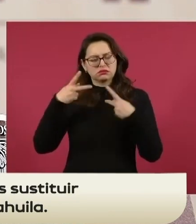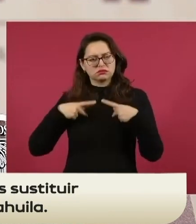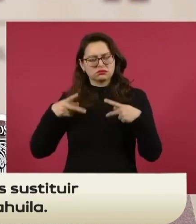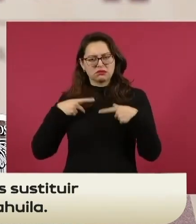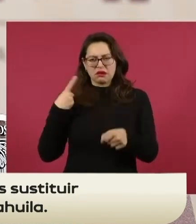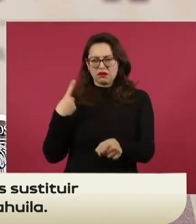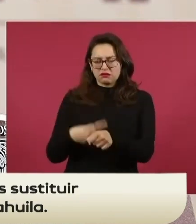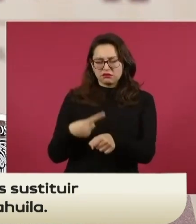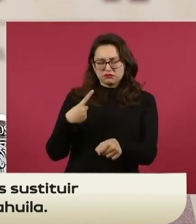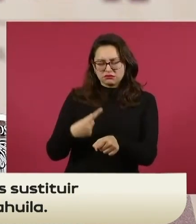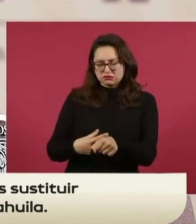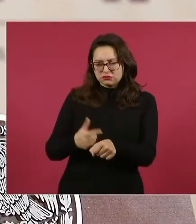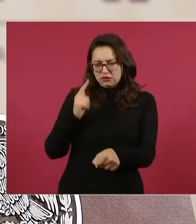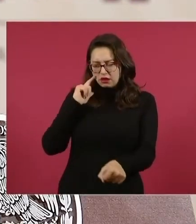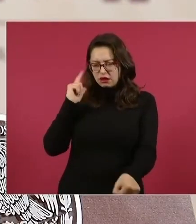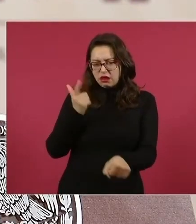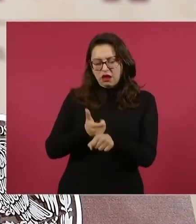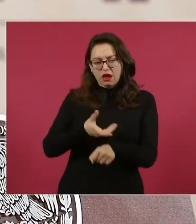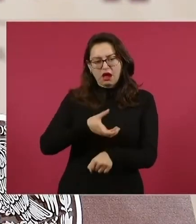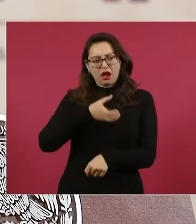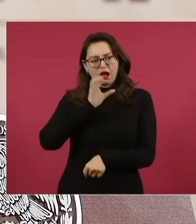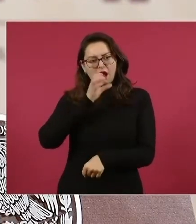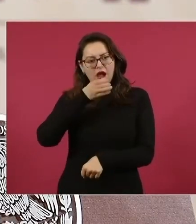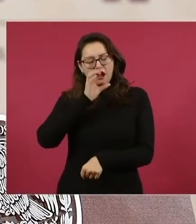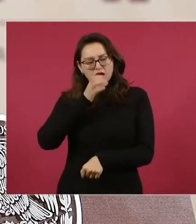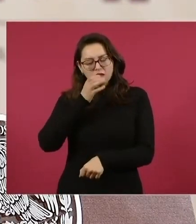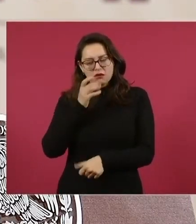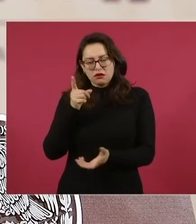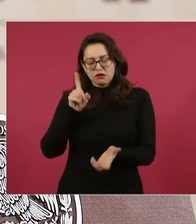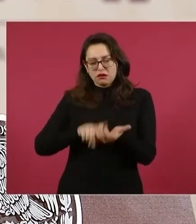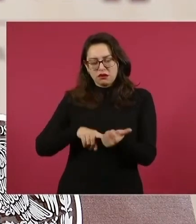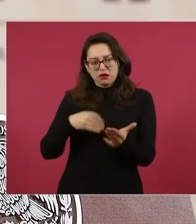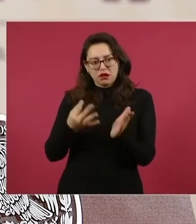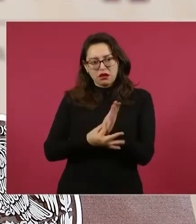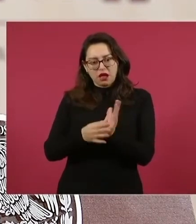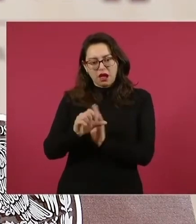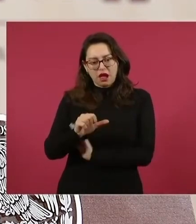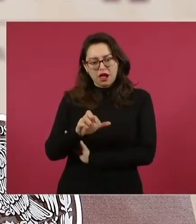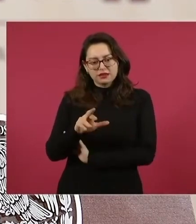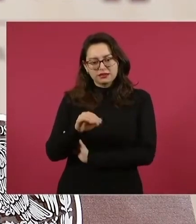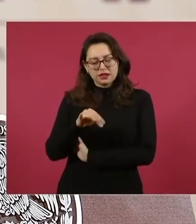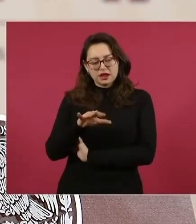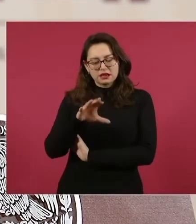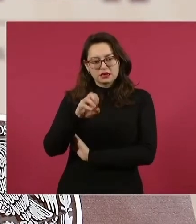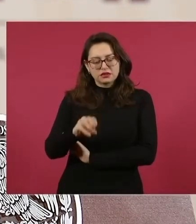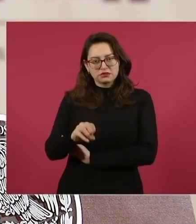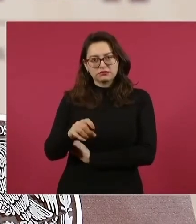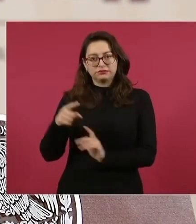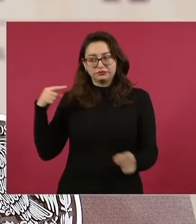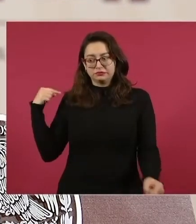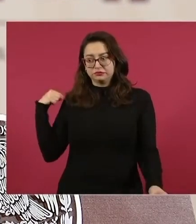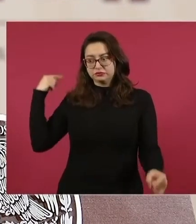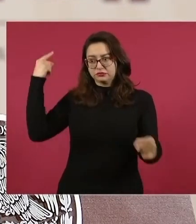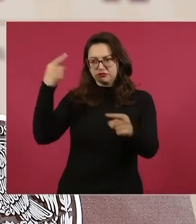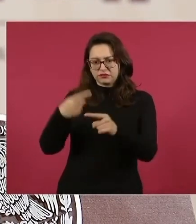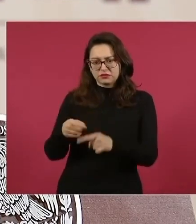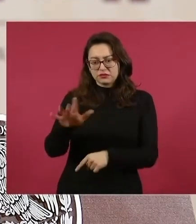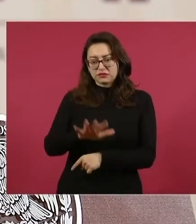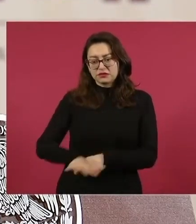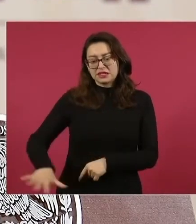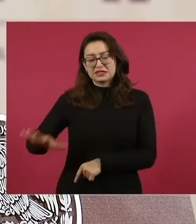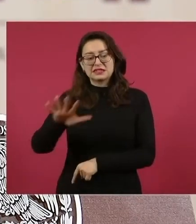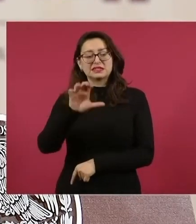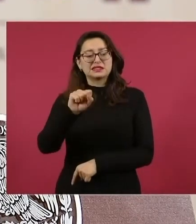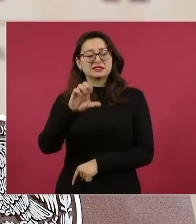Del año de 1991 a 2000, el 60% de la reserva de agua en el acuífero presentaba niveles de